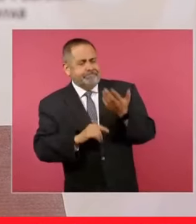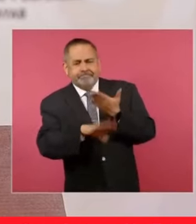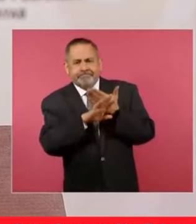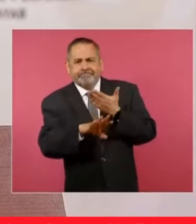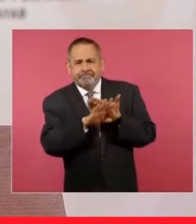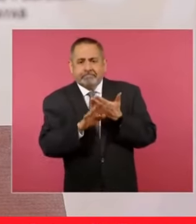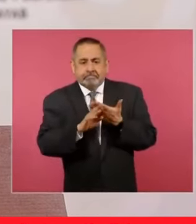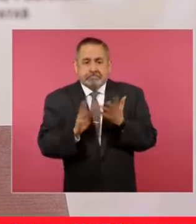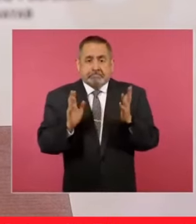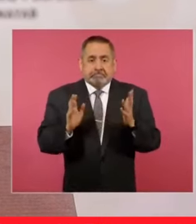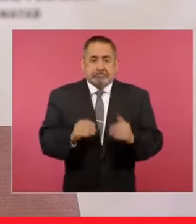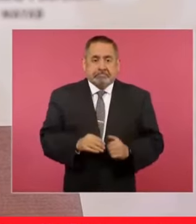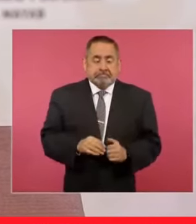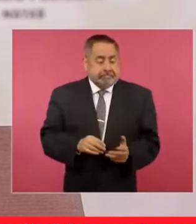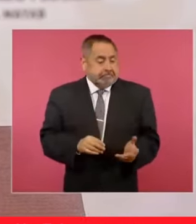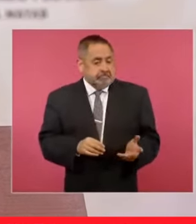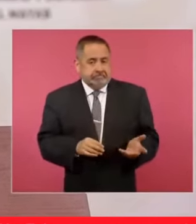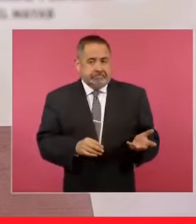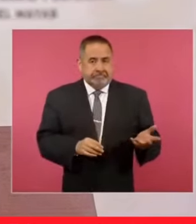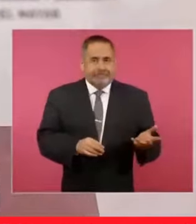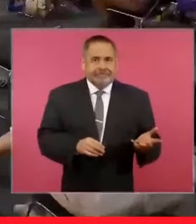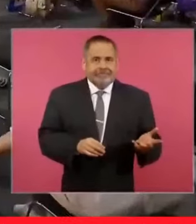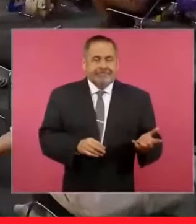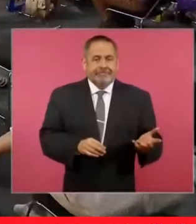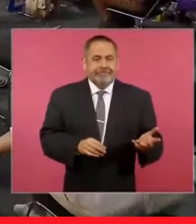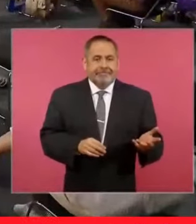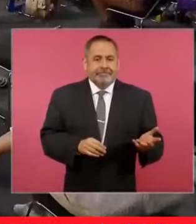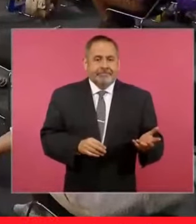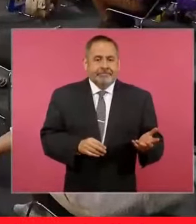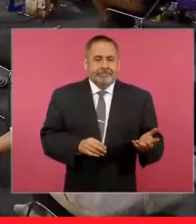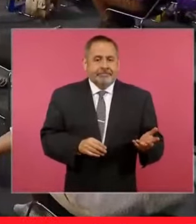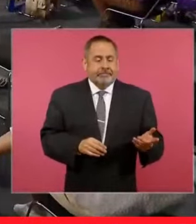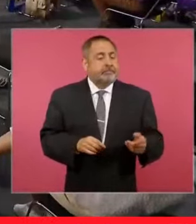conozco que este